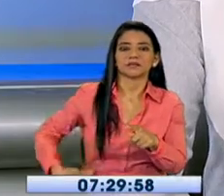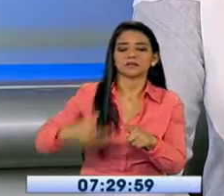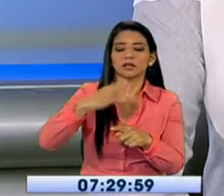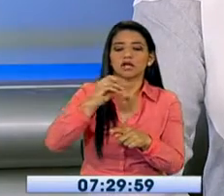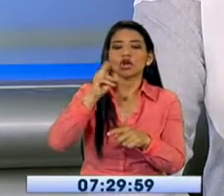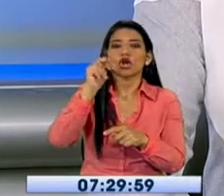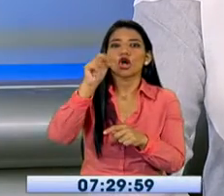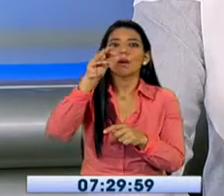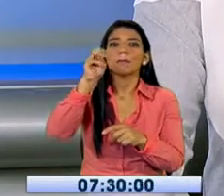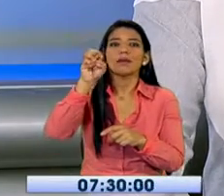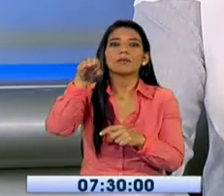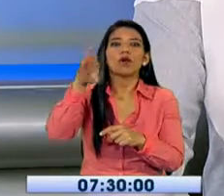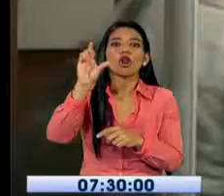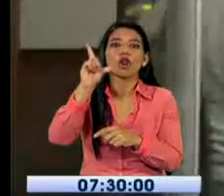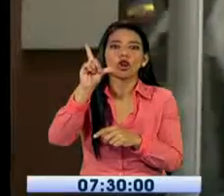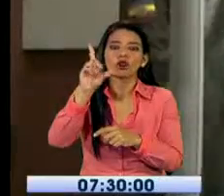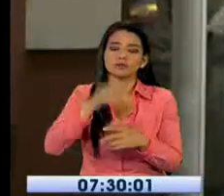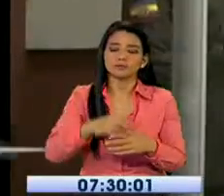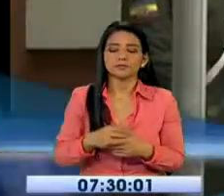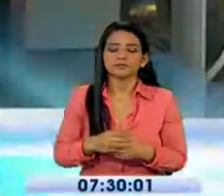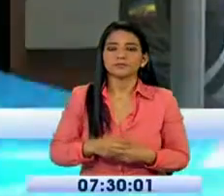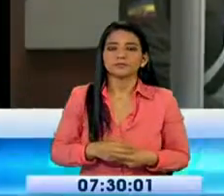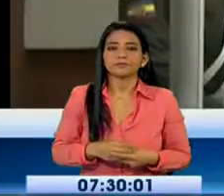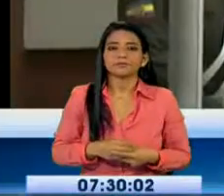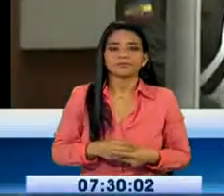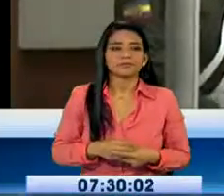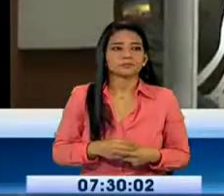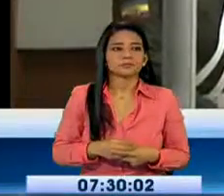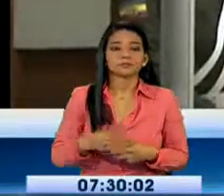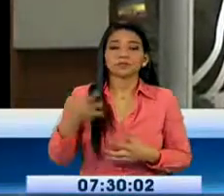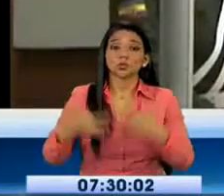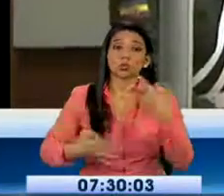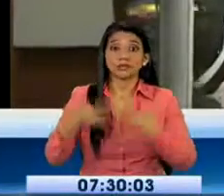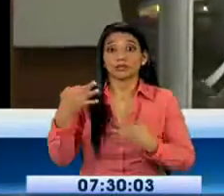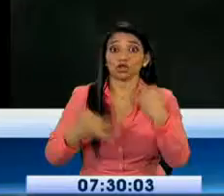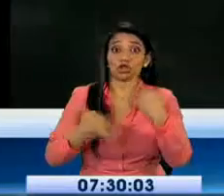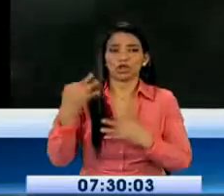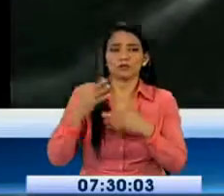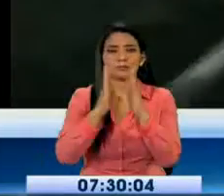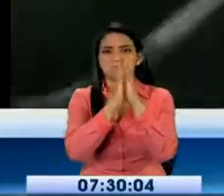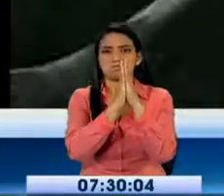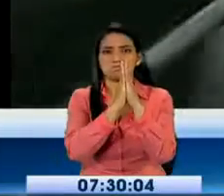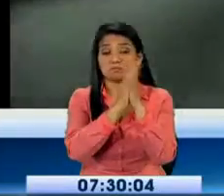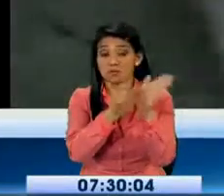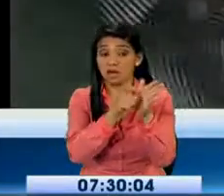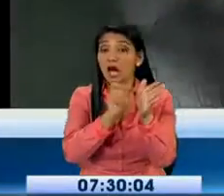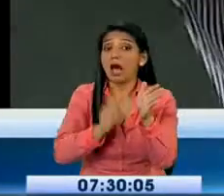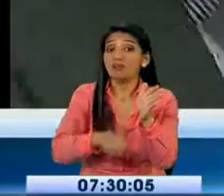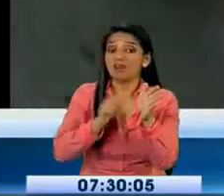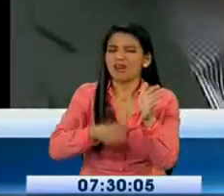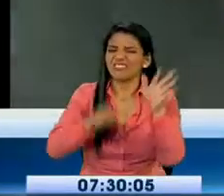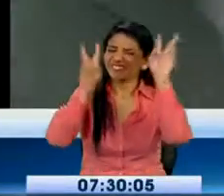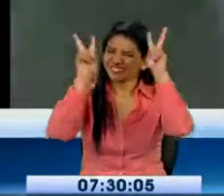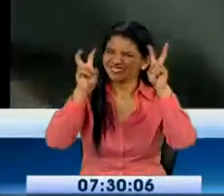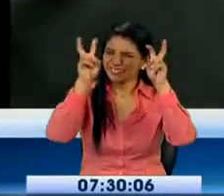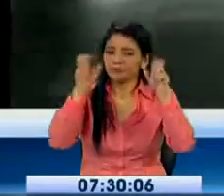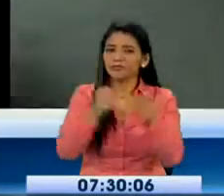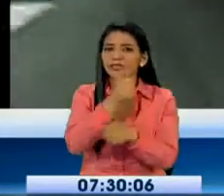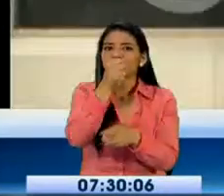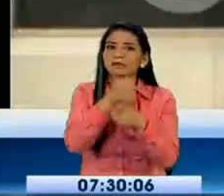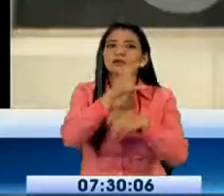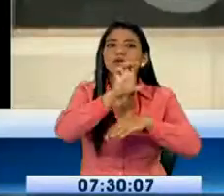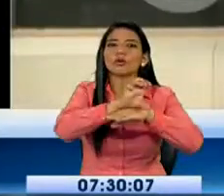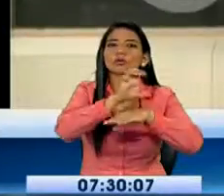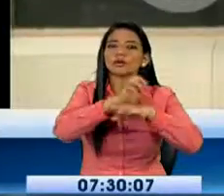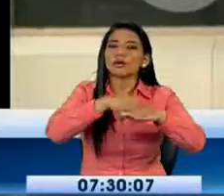eugenio figueredo la audiencia solicitada por la defensa de los involucrados en el caso de la federación ecuatoriana de fútbol